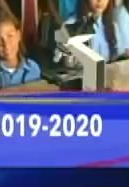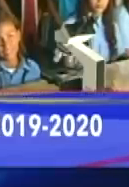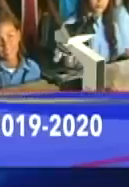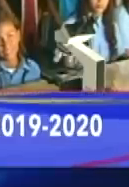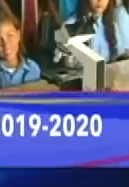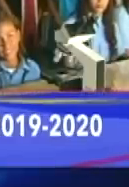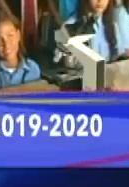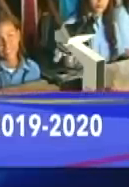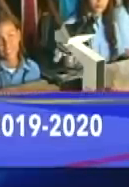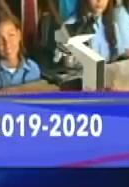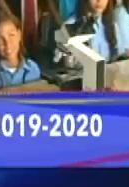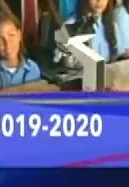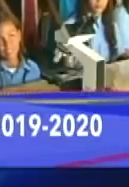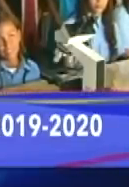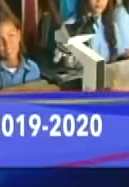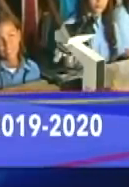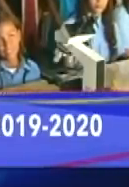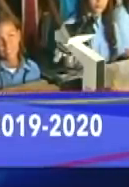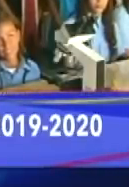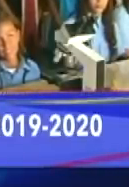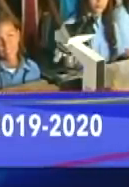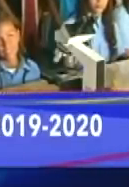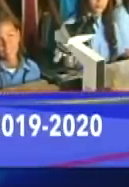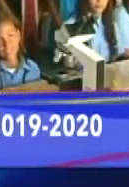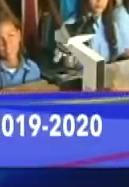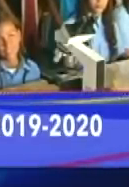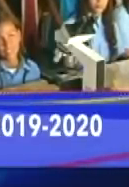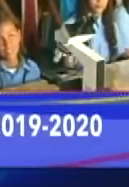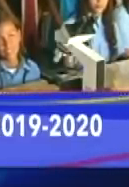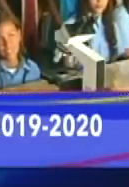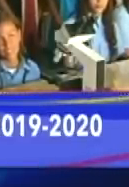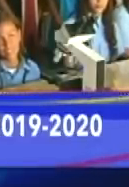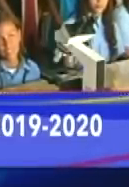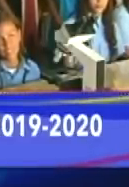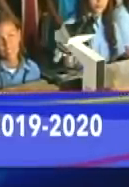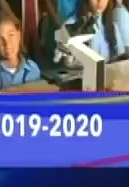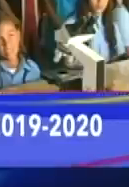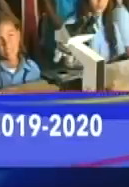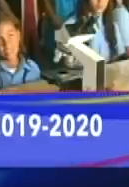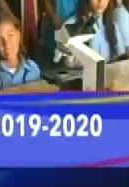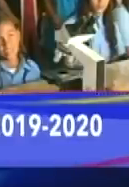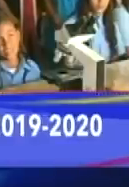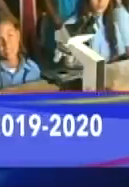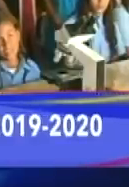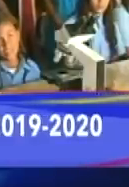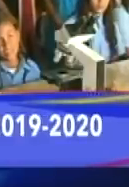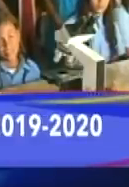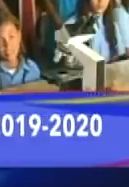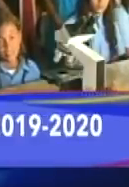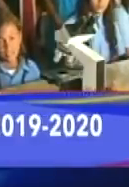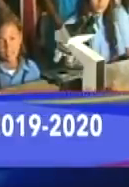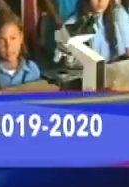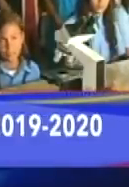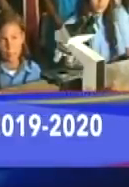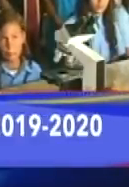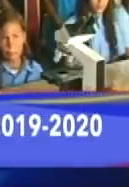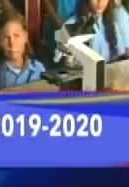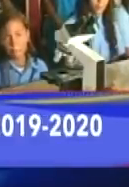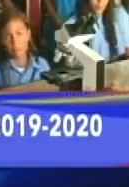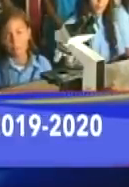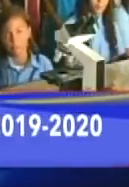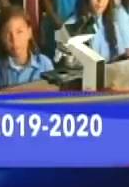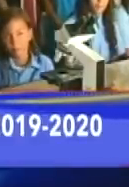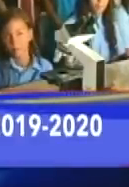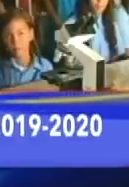todo mi compromiso todo mi corazón todo mi amor de que continuaremos por la senda del plan de la patria y la educación